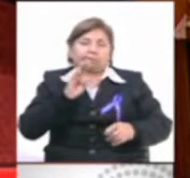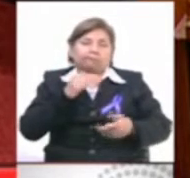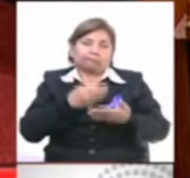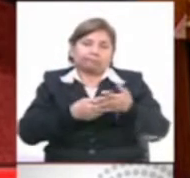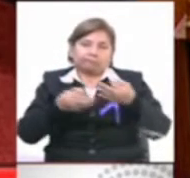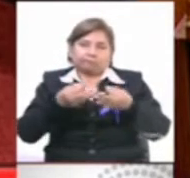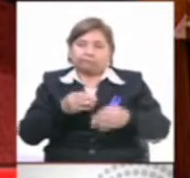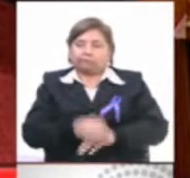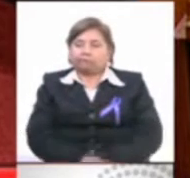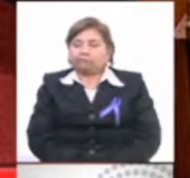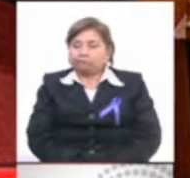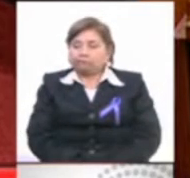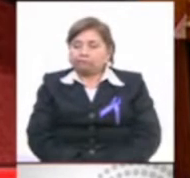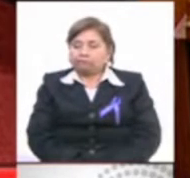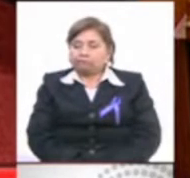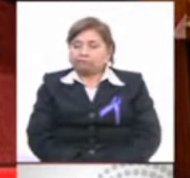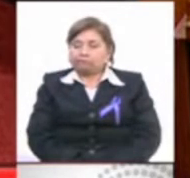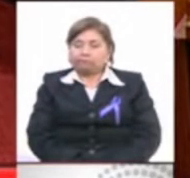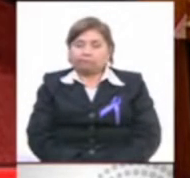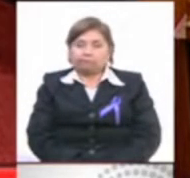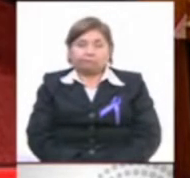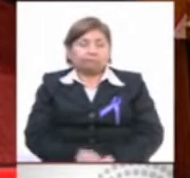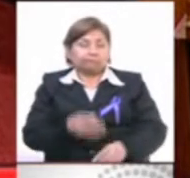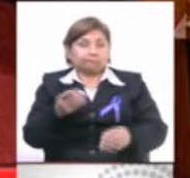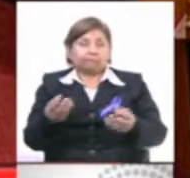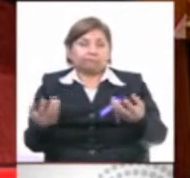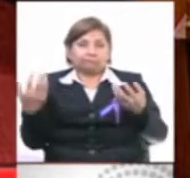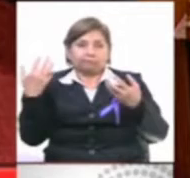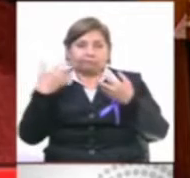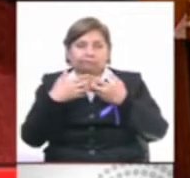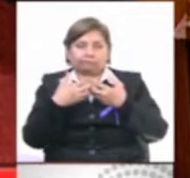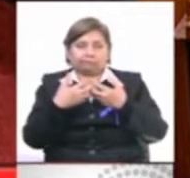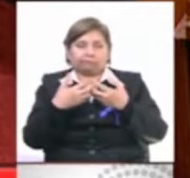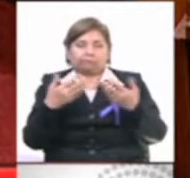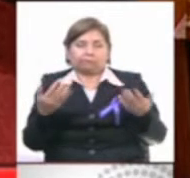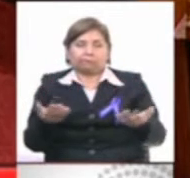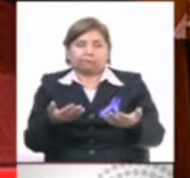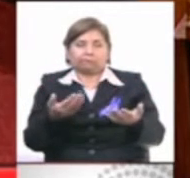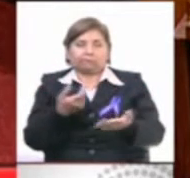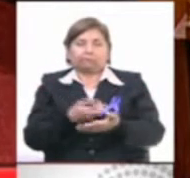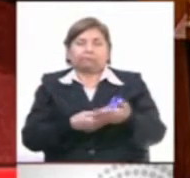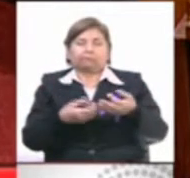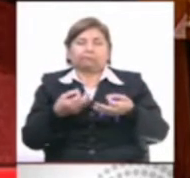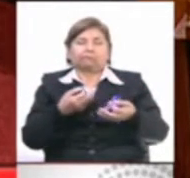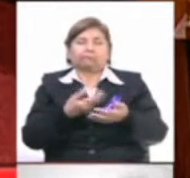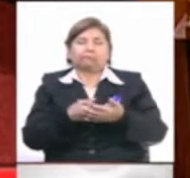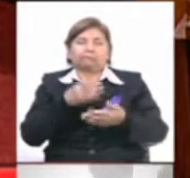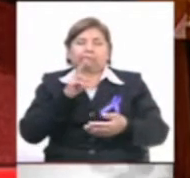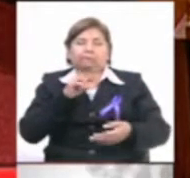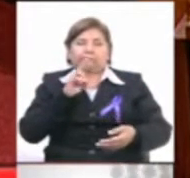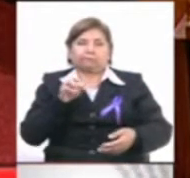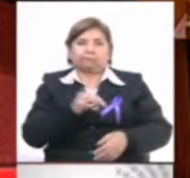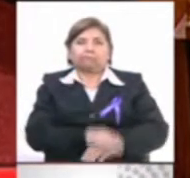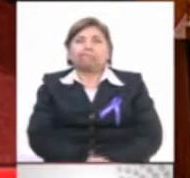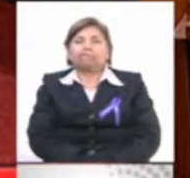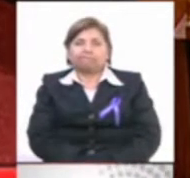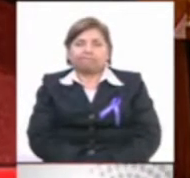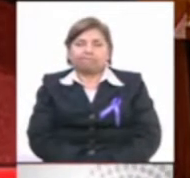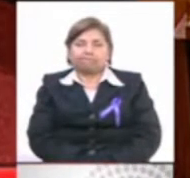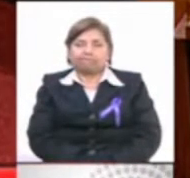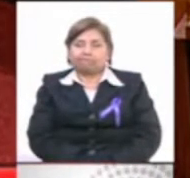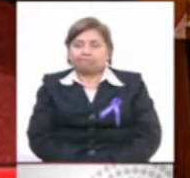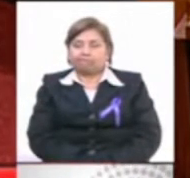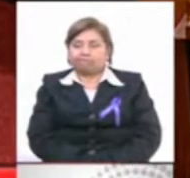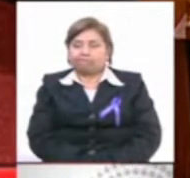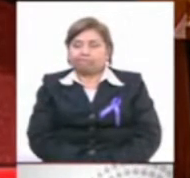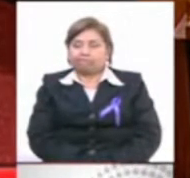financiera y económica, porque ello es el complemento lógico a este presupuesto 2022.